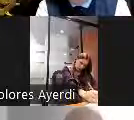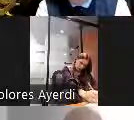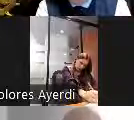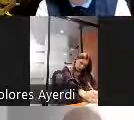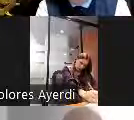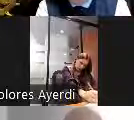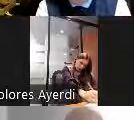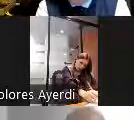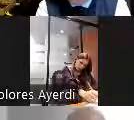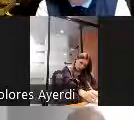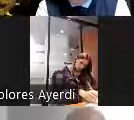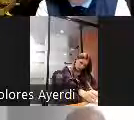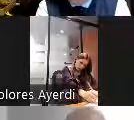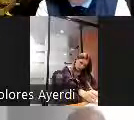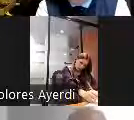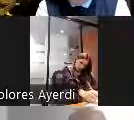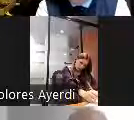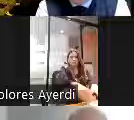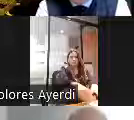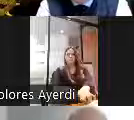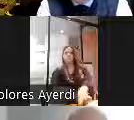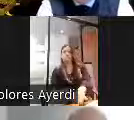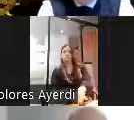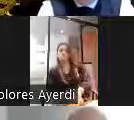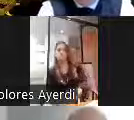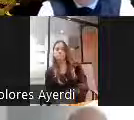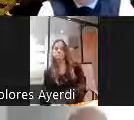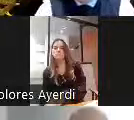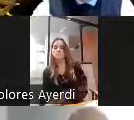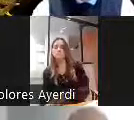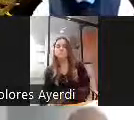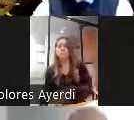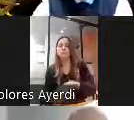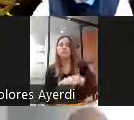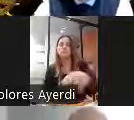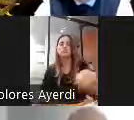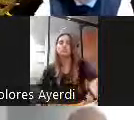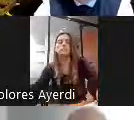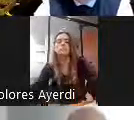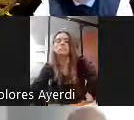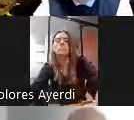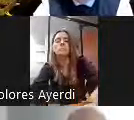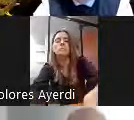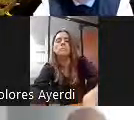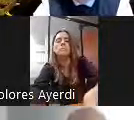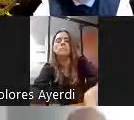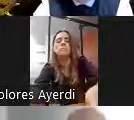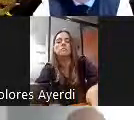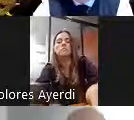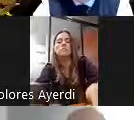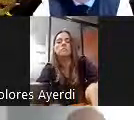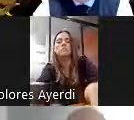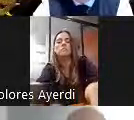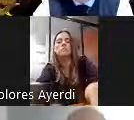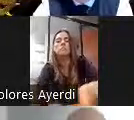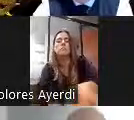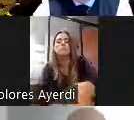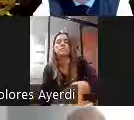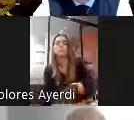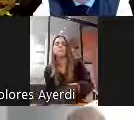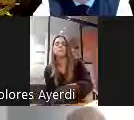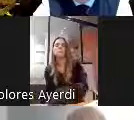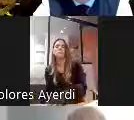los medios de comunicación, esto puede ser periodistas sin que sean medios de comunicación, pueden ser personas clave